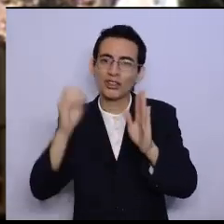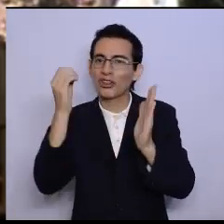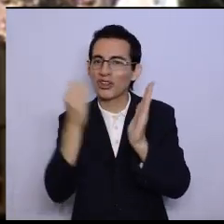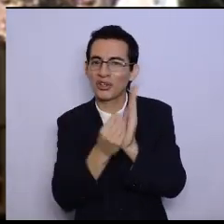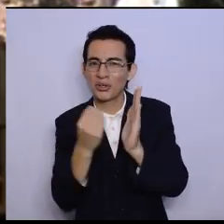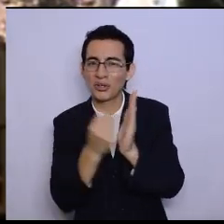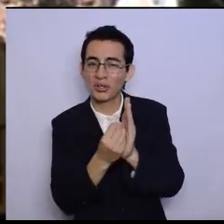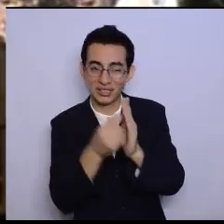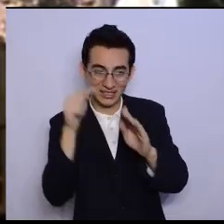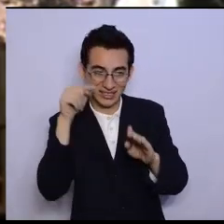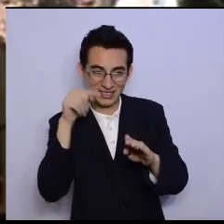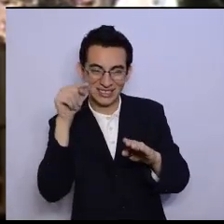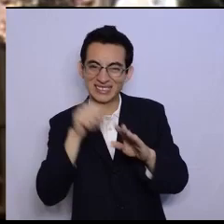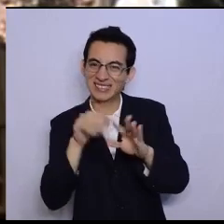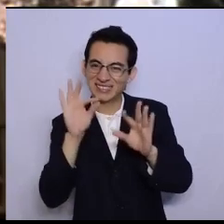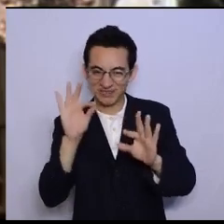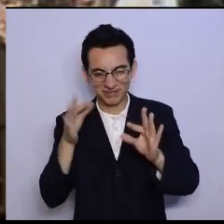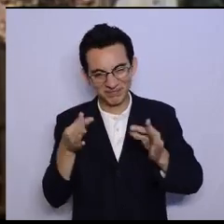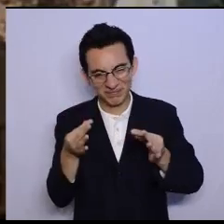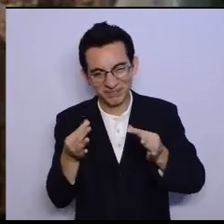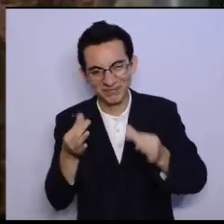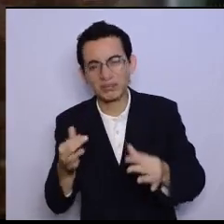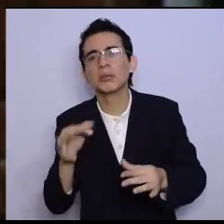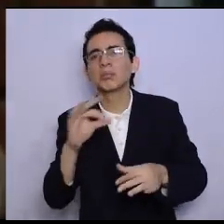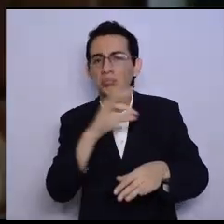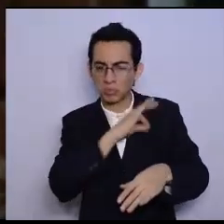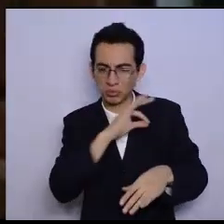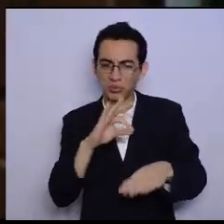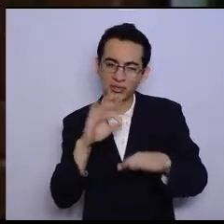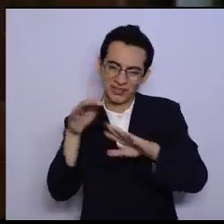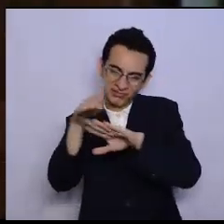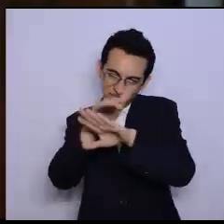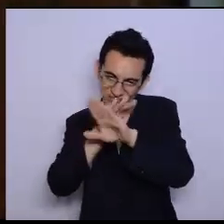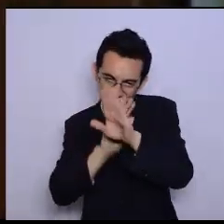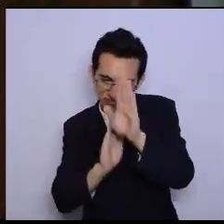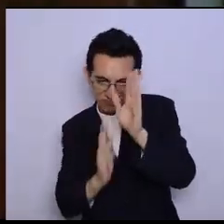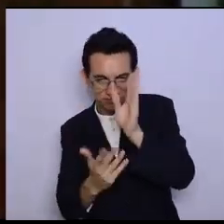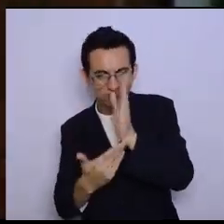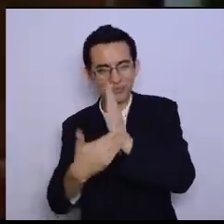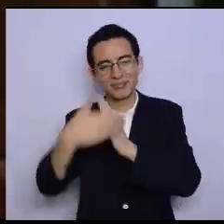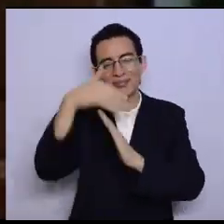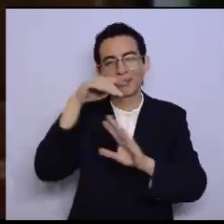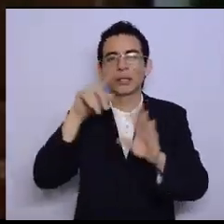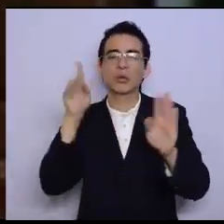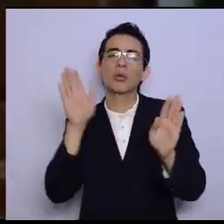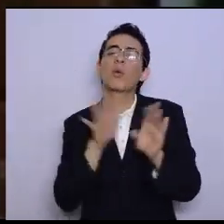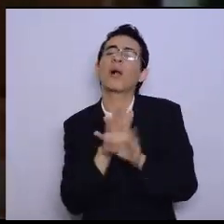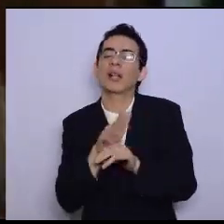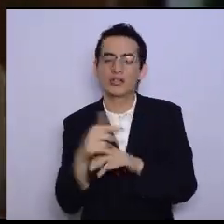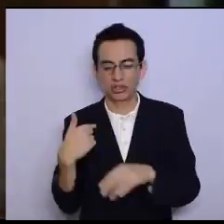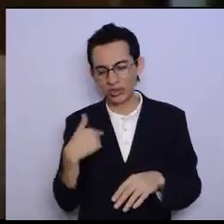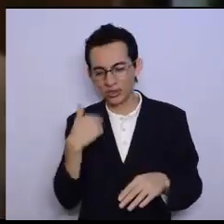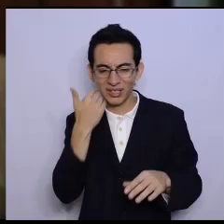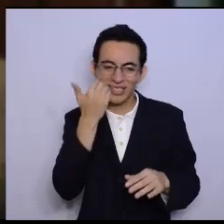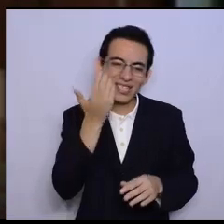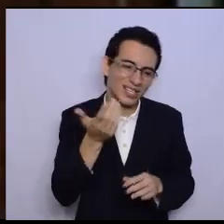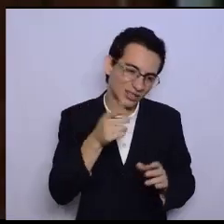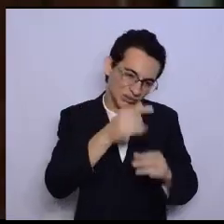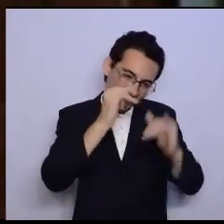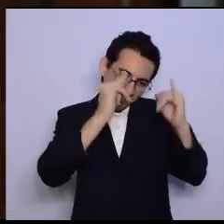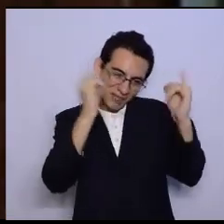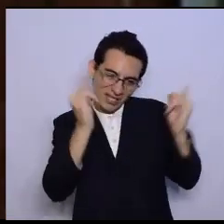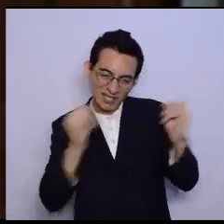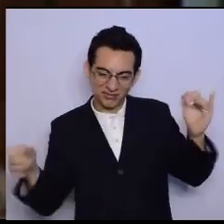esa característica de ser maleable, o sea, se puede formar a la voluntad del artesano o